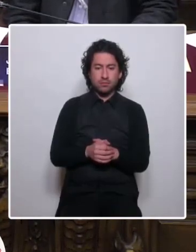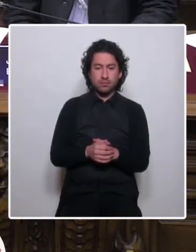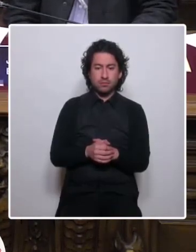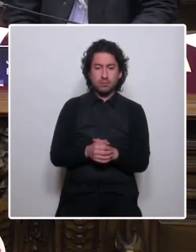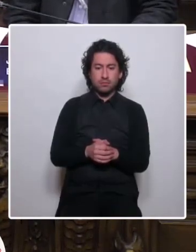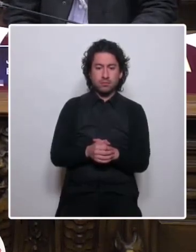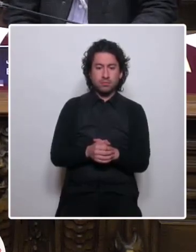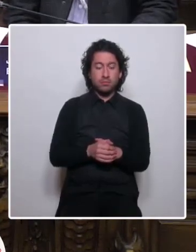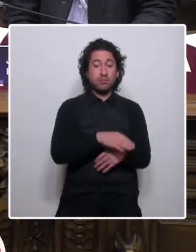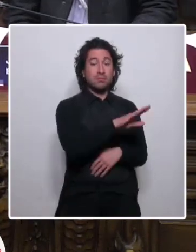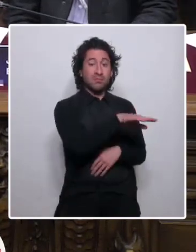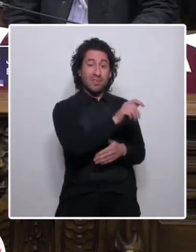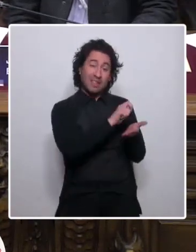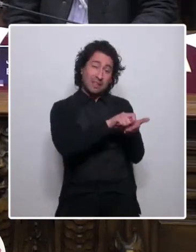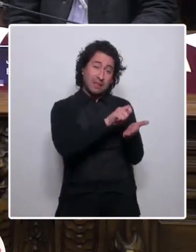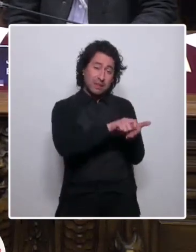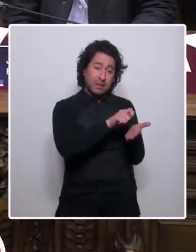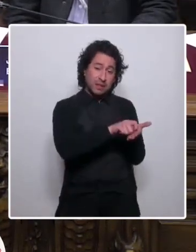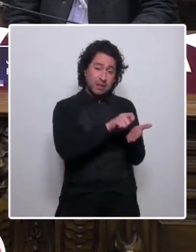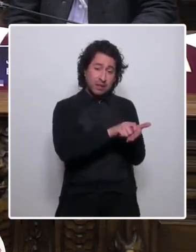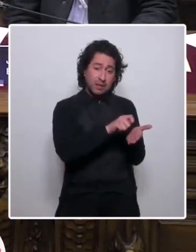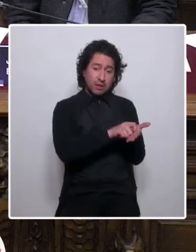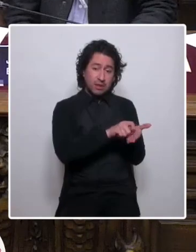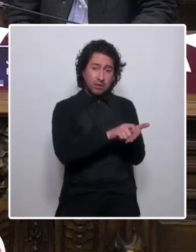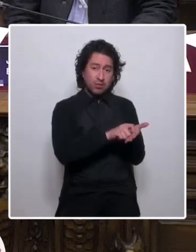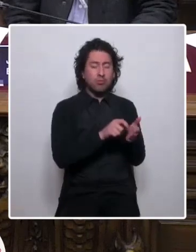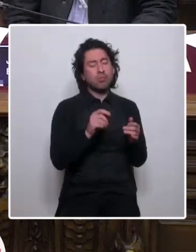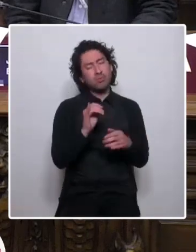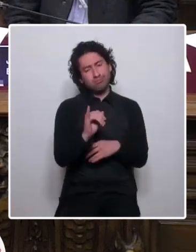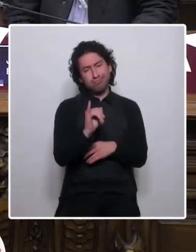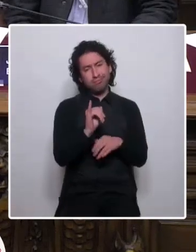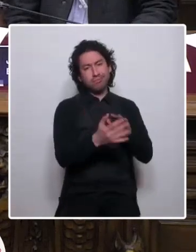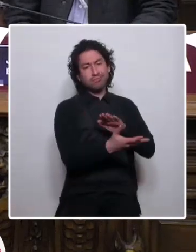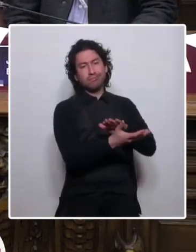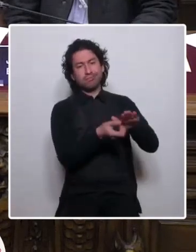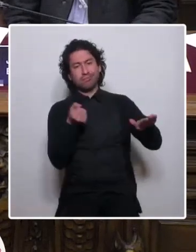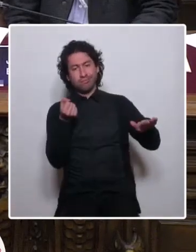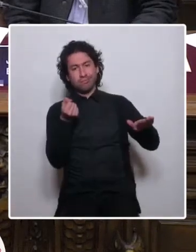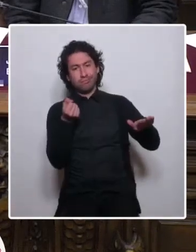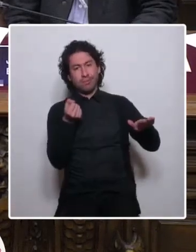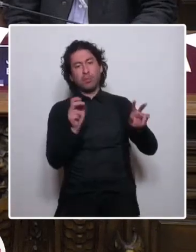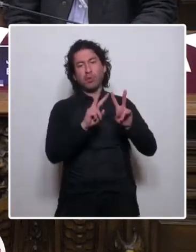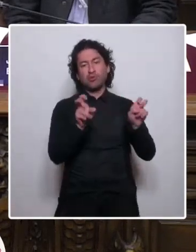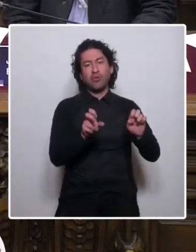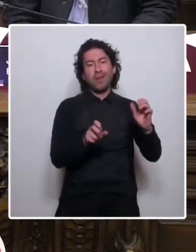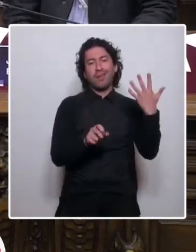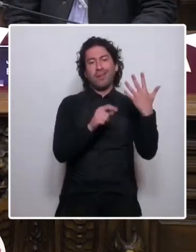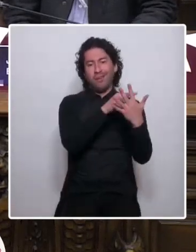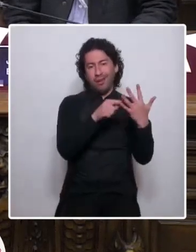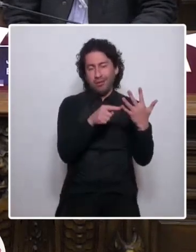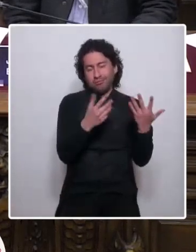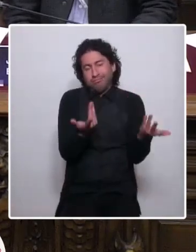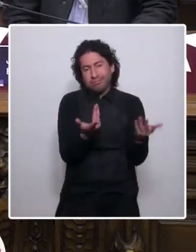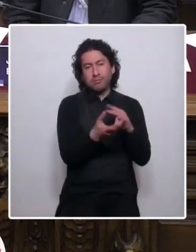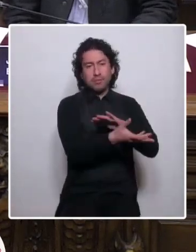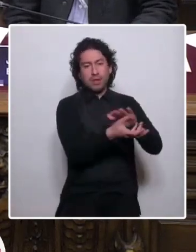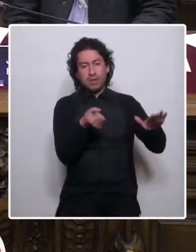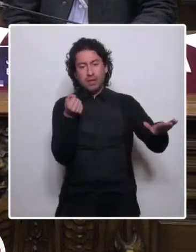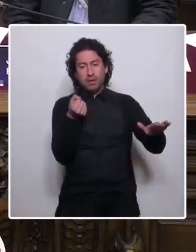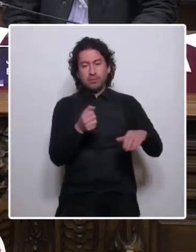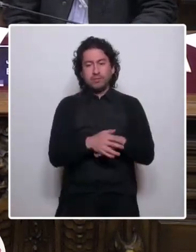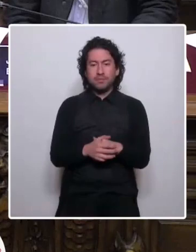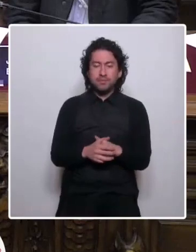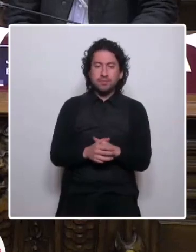Señor secretario, es que evidentemente la vamos a retirar porque refiere a las quinas, que ya no están presentes. Sí, muy bien. Es lo que había advertido la